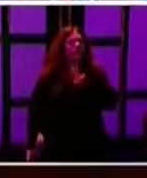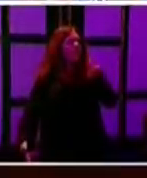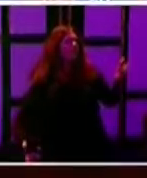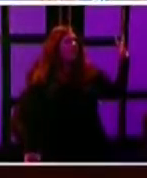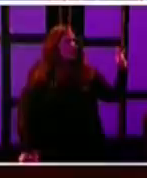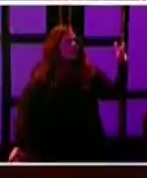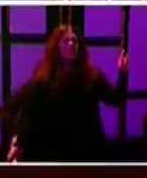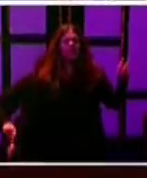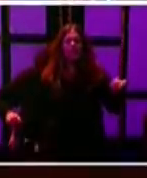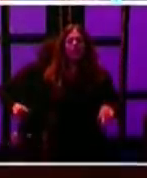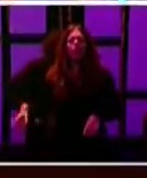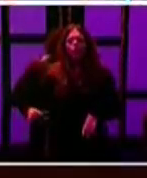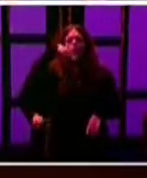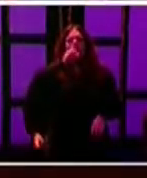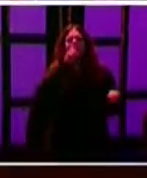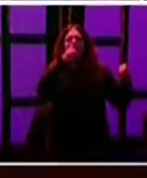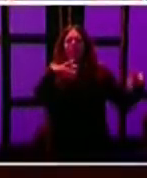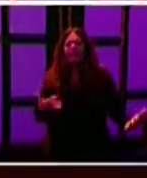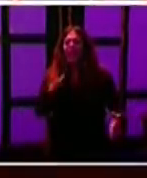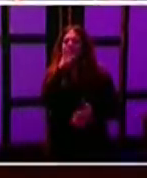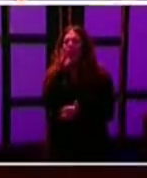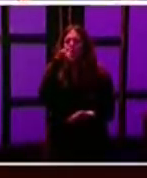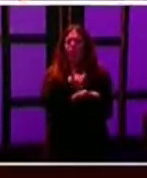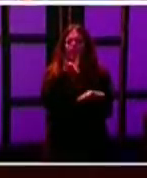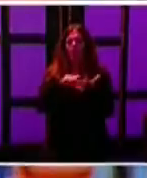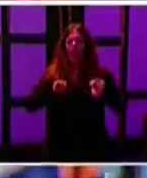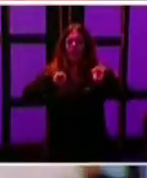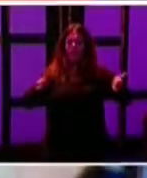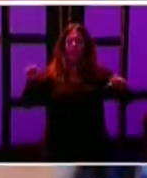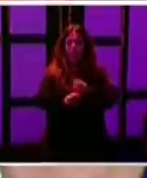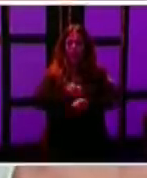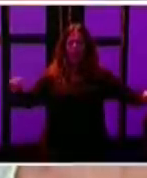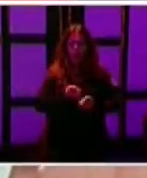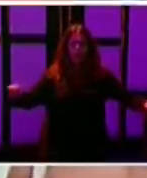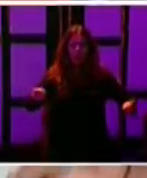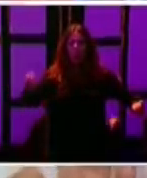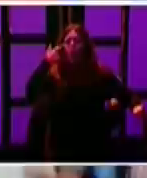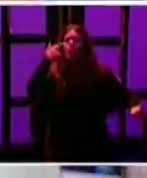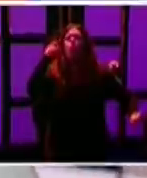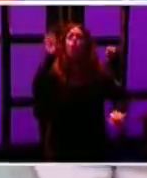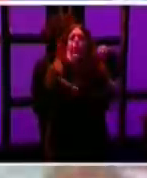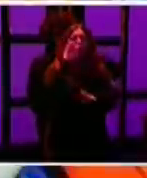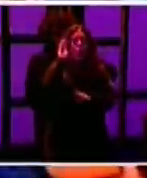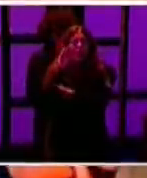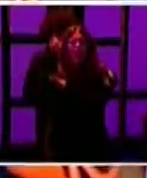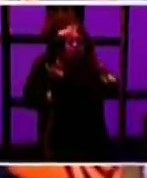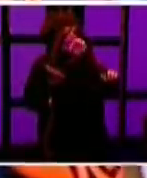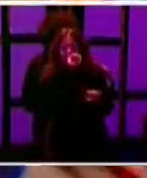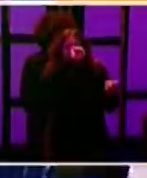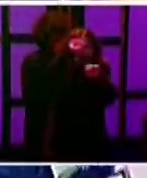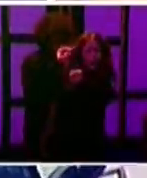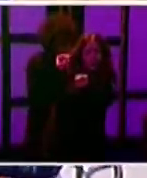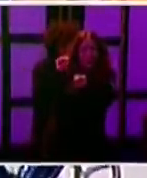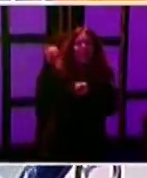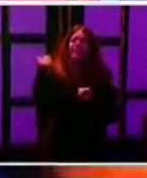Vamos a comenzar con una detonación. Prevenidos, pónganse a cubierto, por favor.